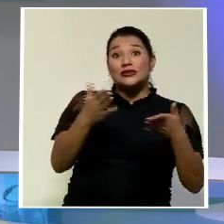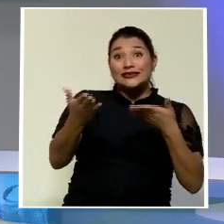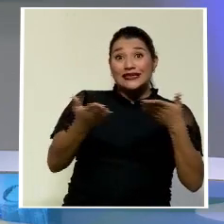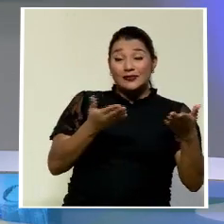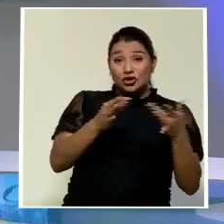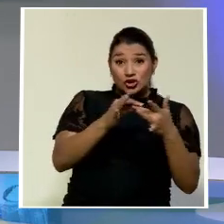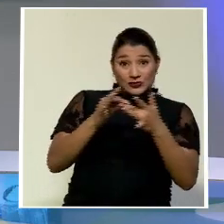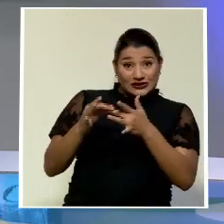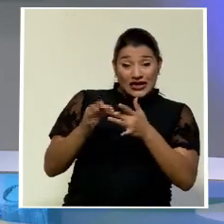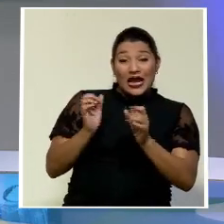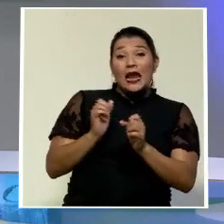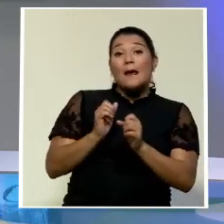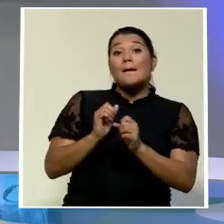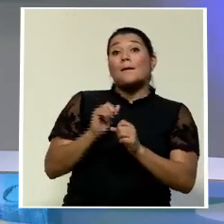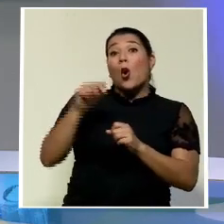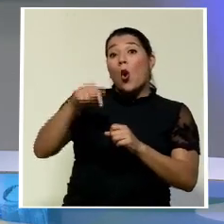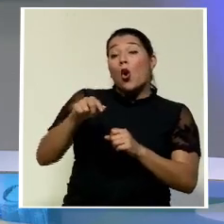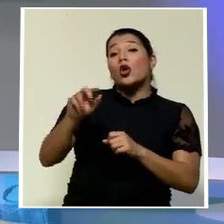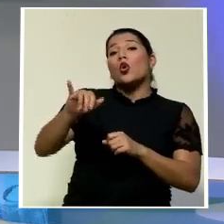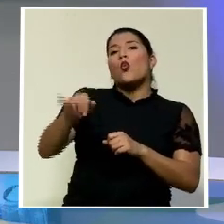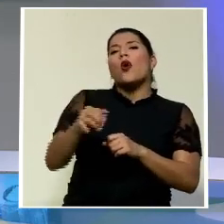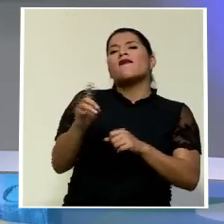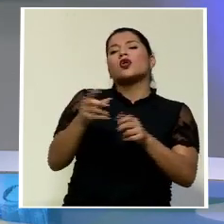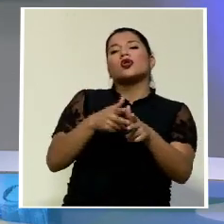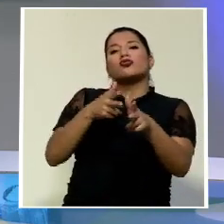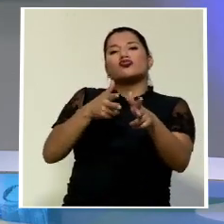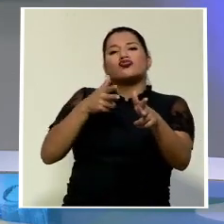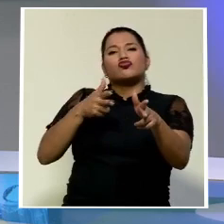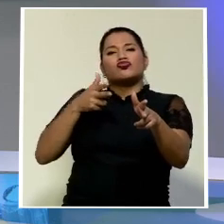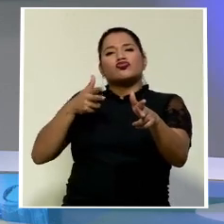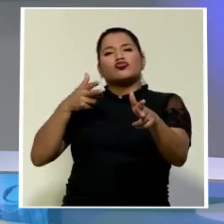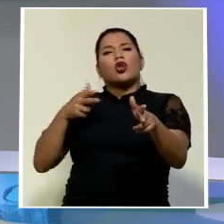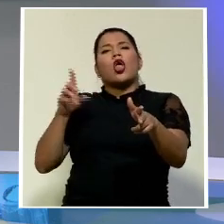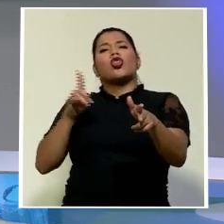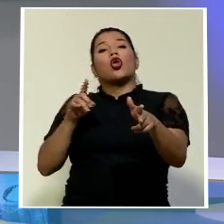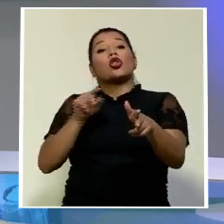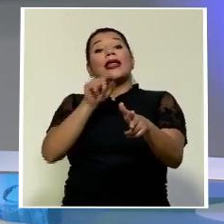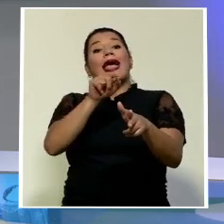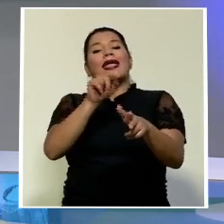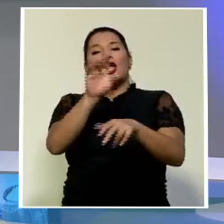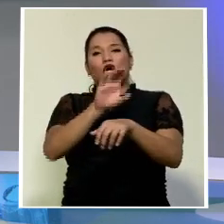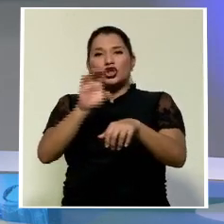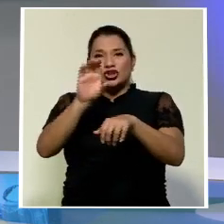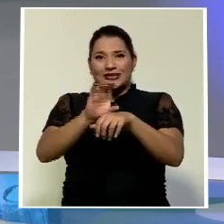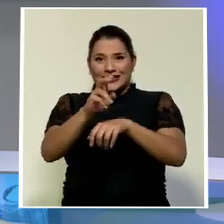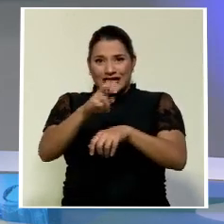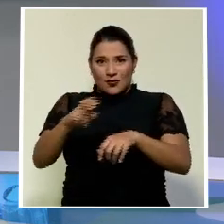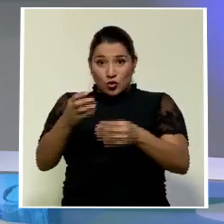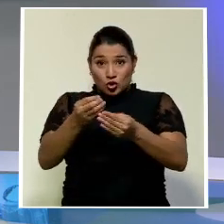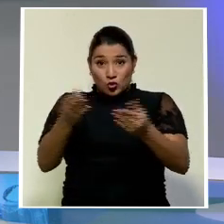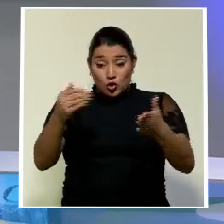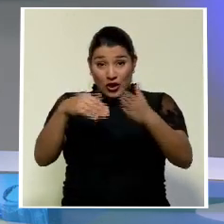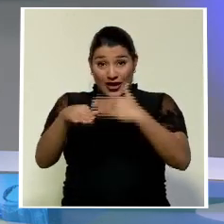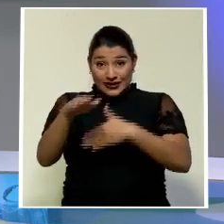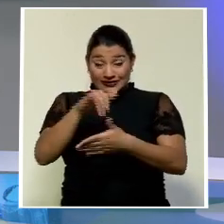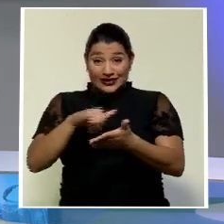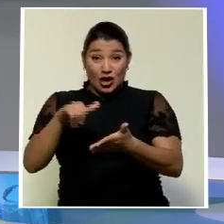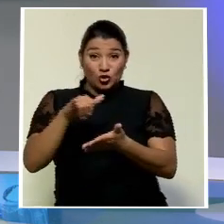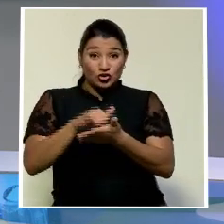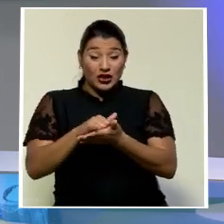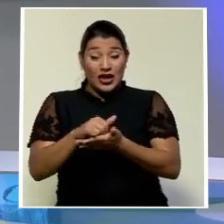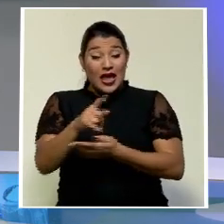una manifestación este jueves frente a las instalaciones del Consejo de Transporte Público en San José. Los